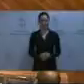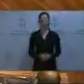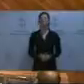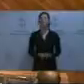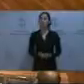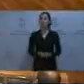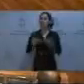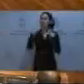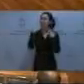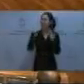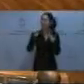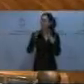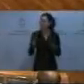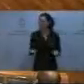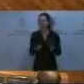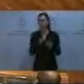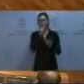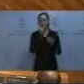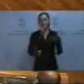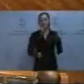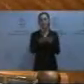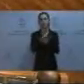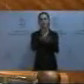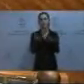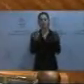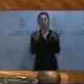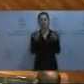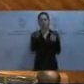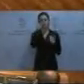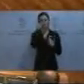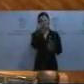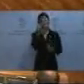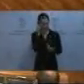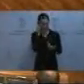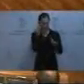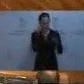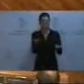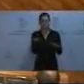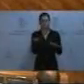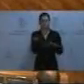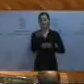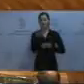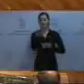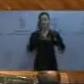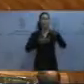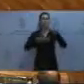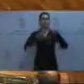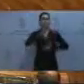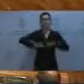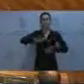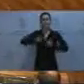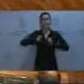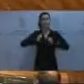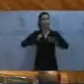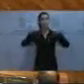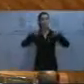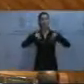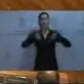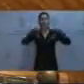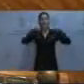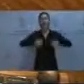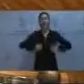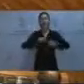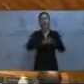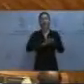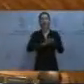Muchas gracias, señor presidente. Buenos días, señorías. La controversia del tema está servida. No solo porque estemos hablando del sector